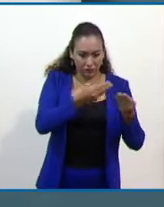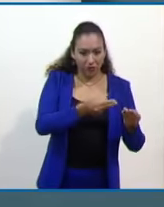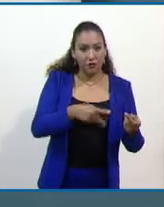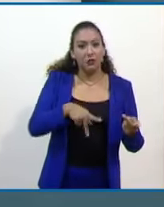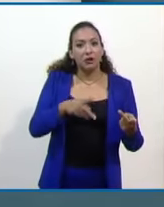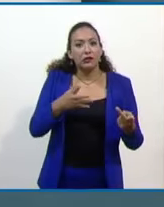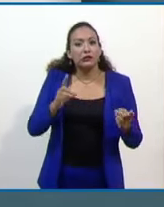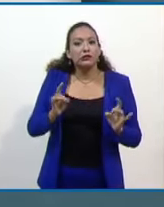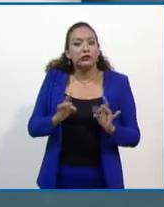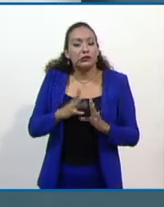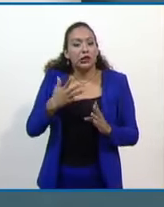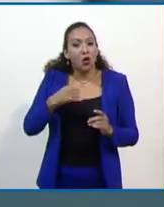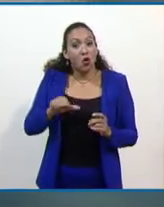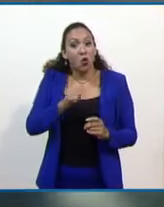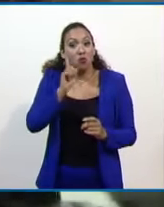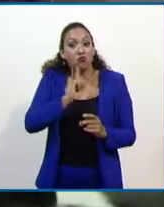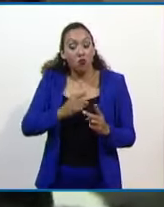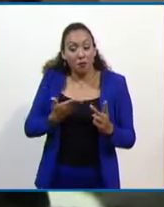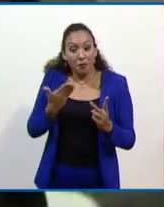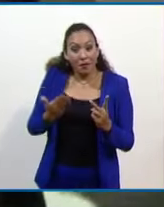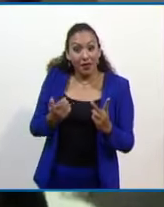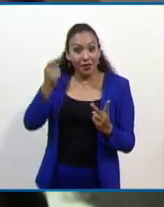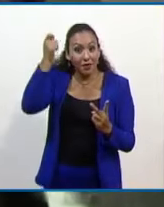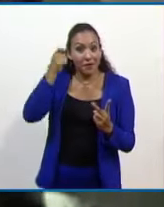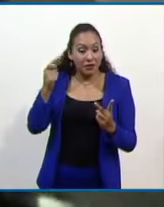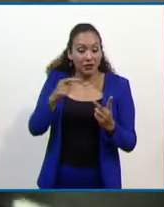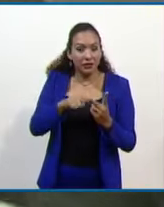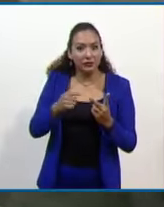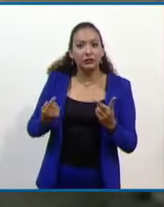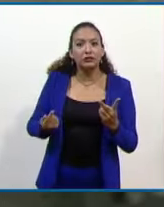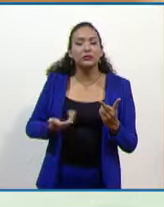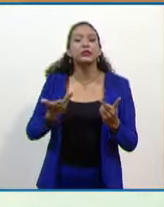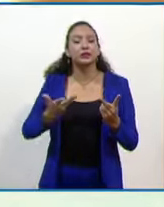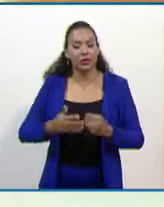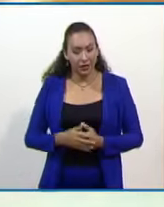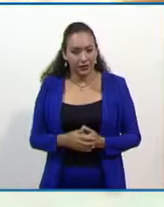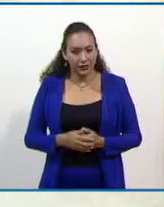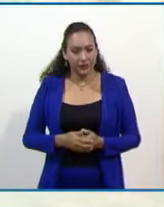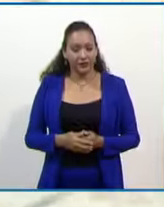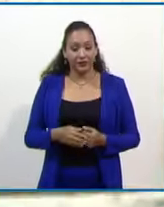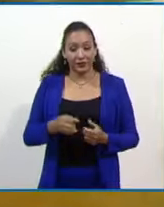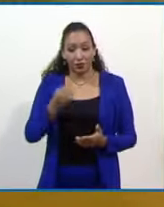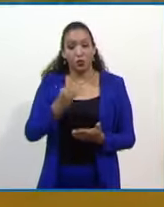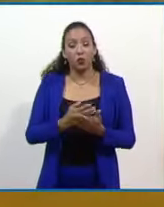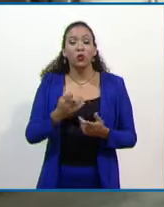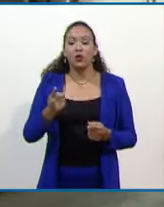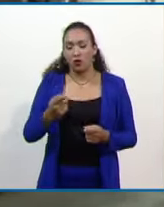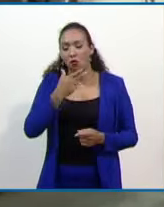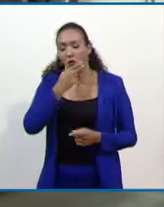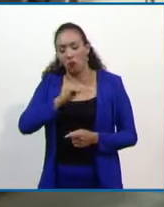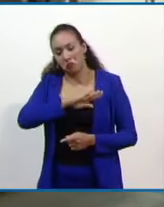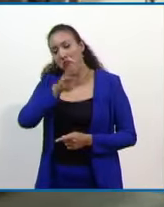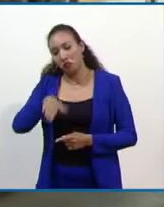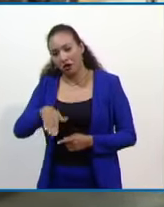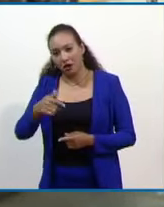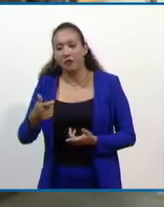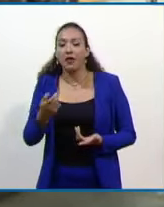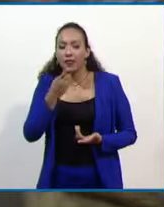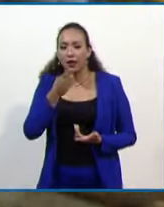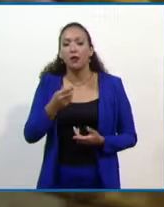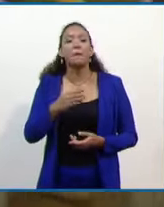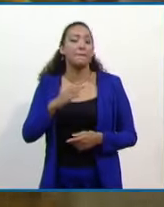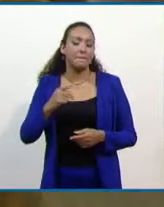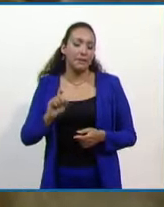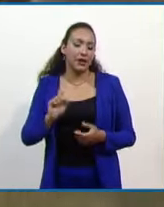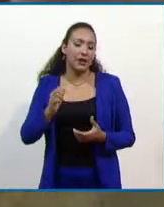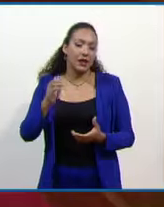que cuando dos personas reclaman los derechos en su calidad de cónyuges, pero solo una de ellas fue designada como beneficiaria de esas